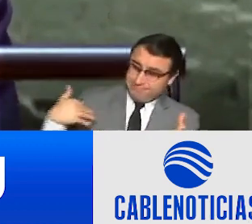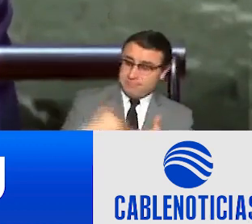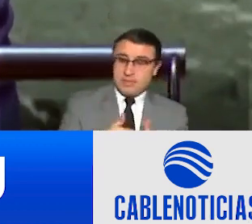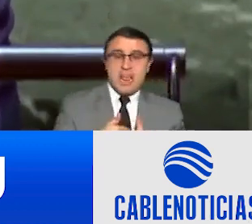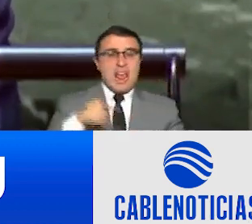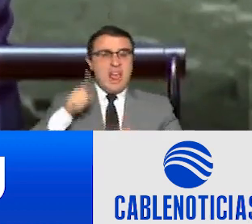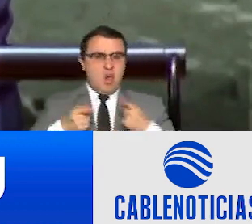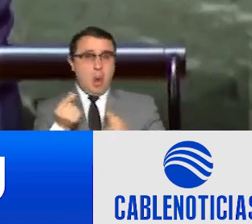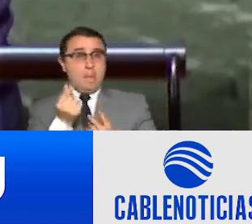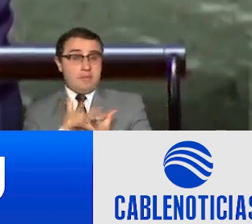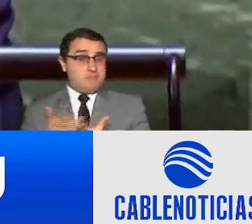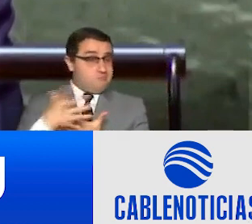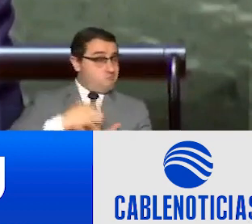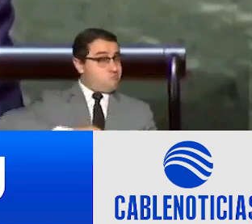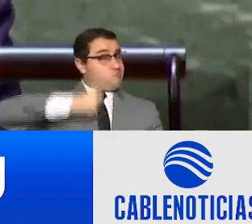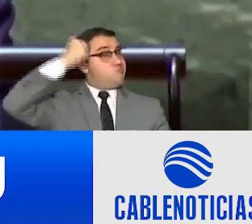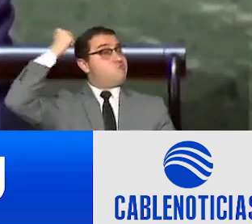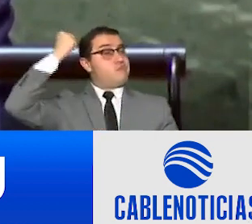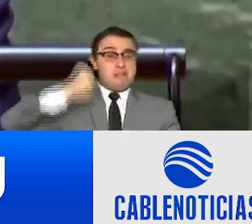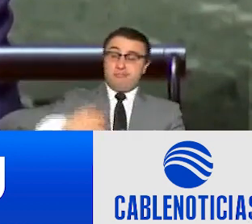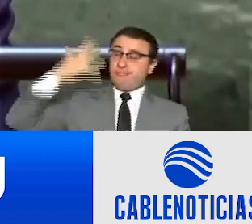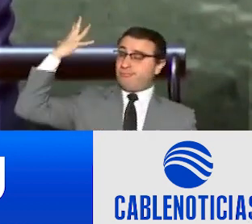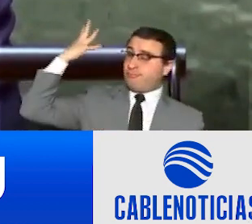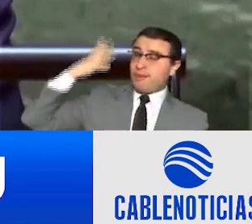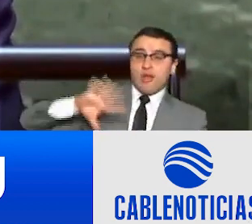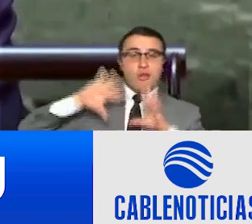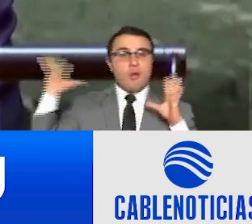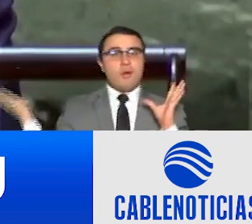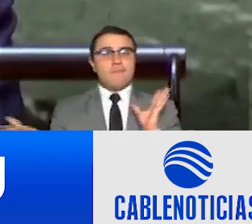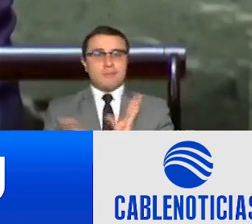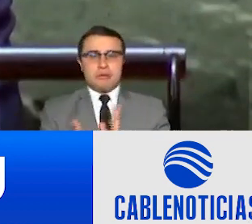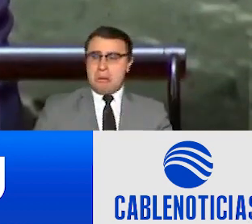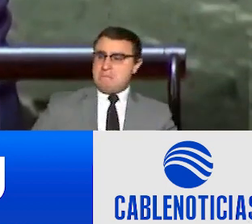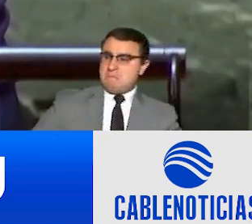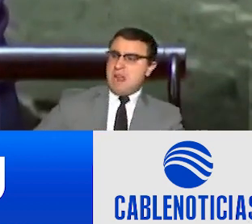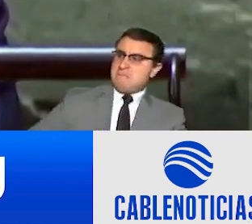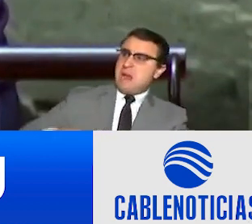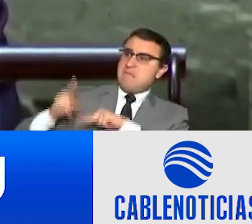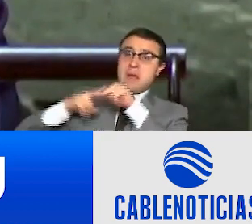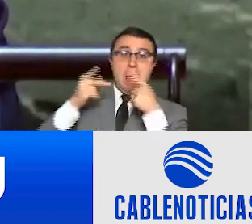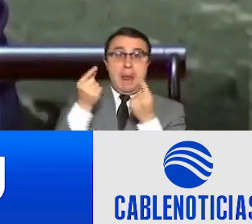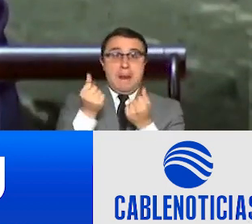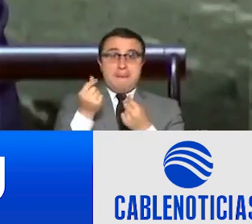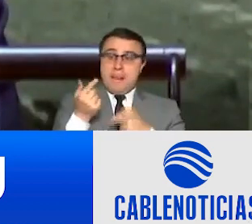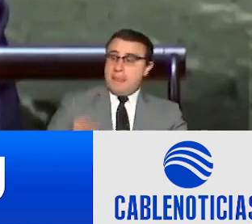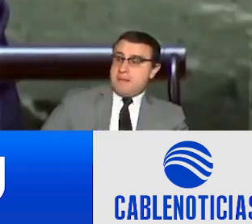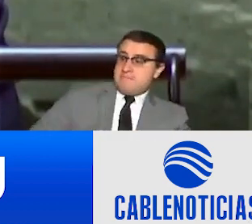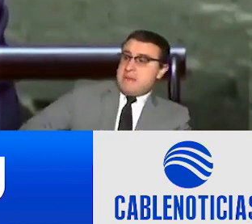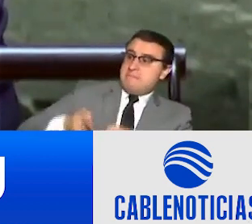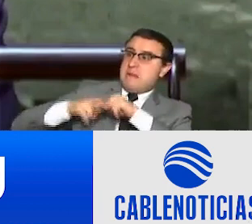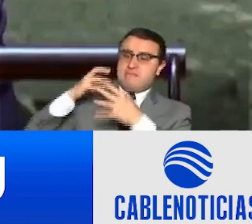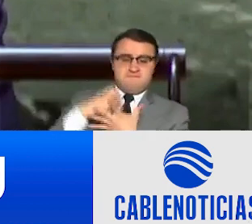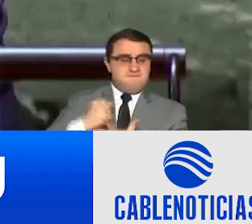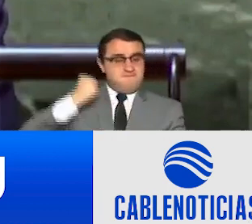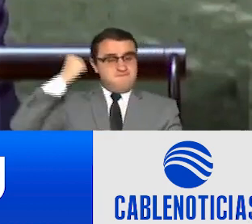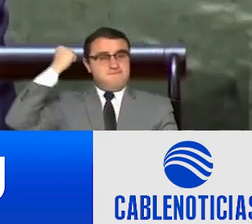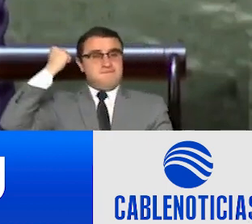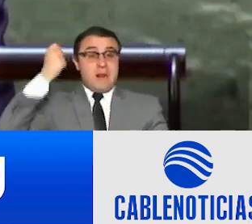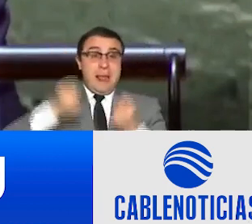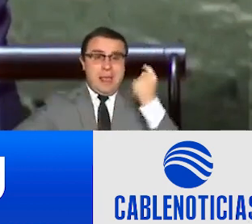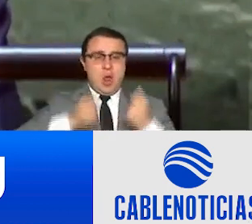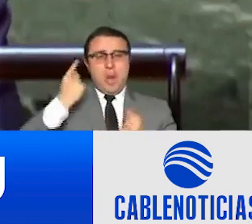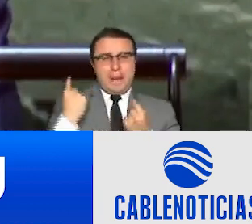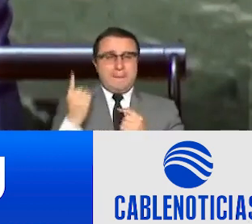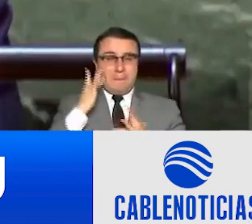de la ganancia en el mundo, la acumulación del capital, como decía la economía política.